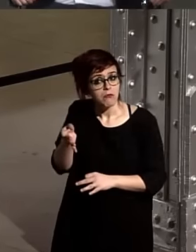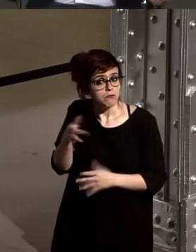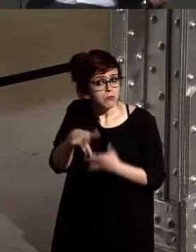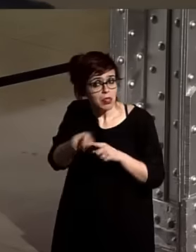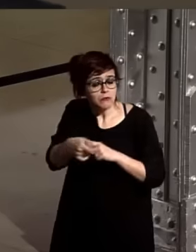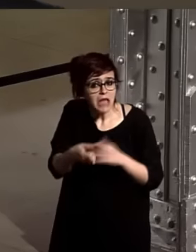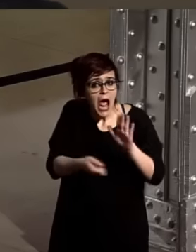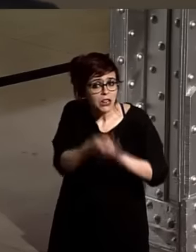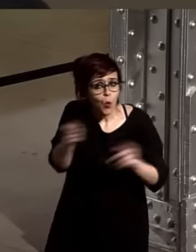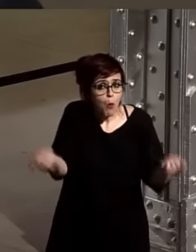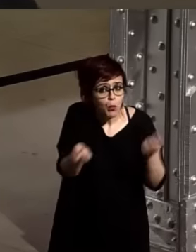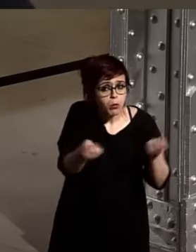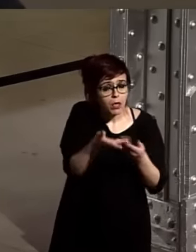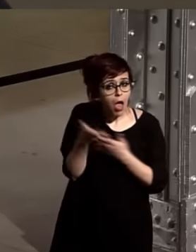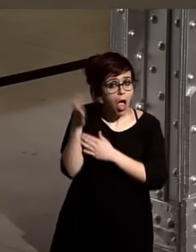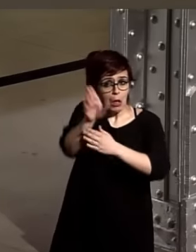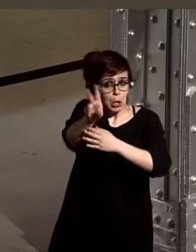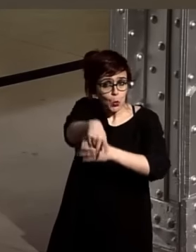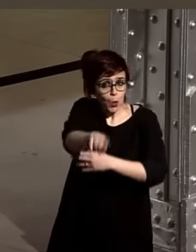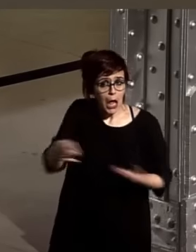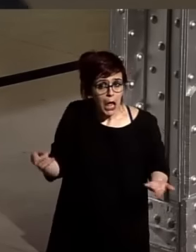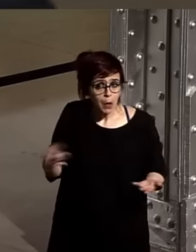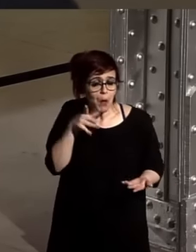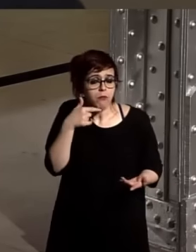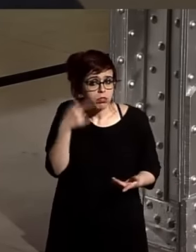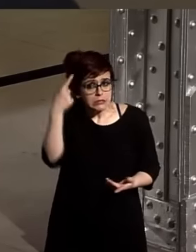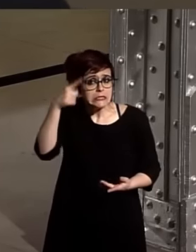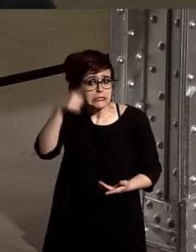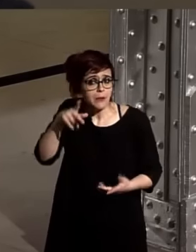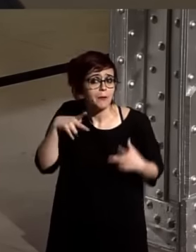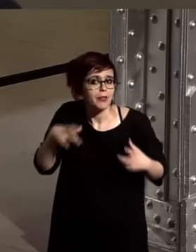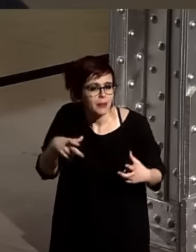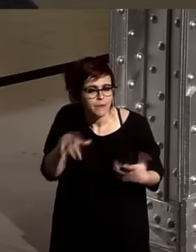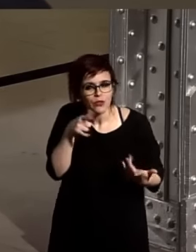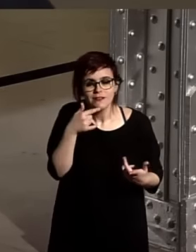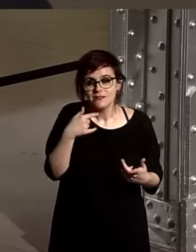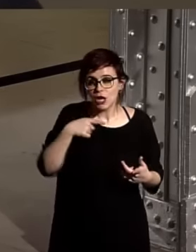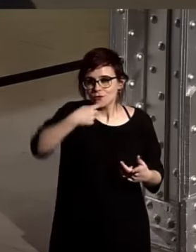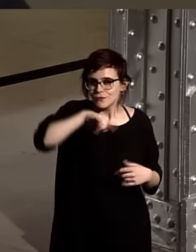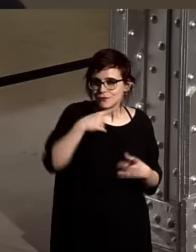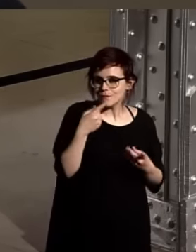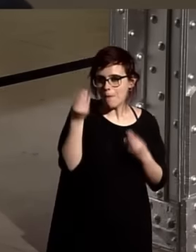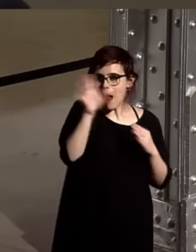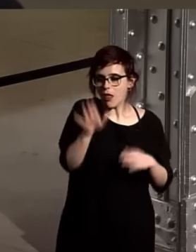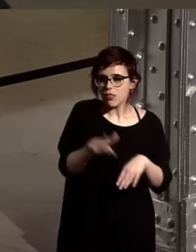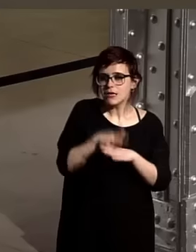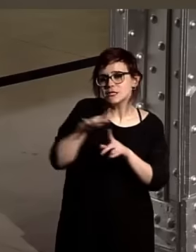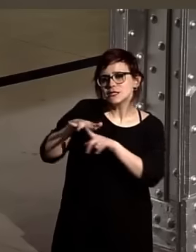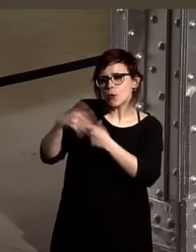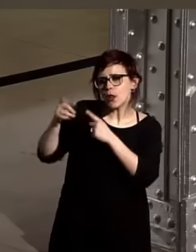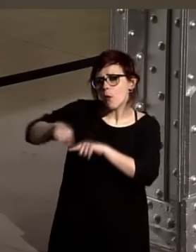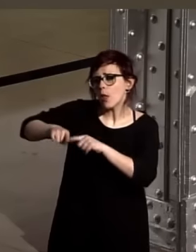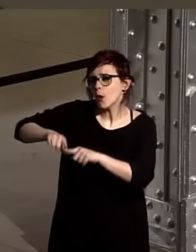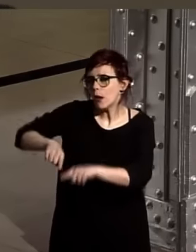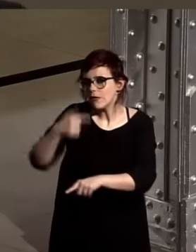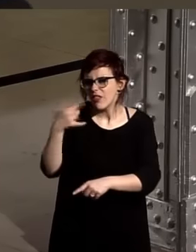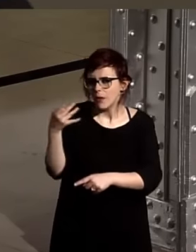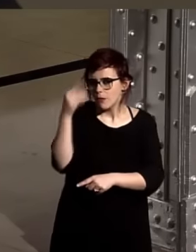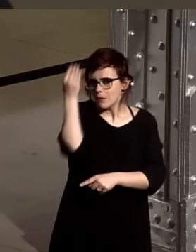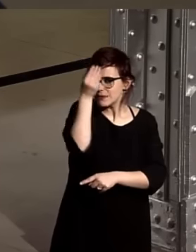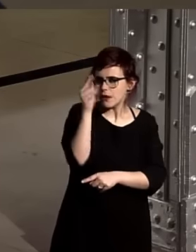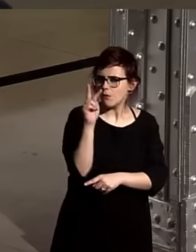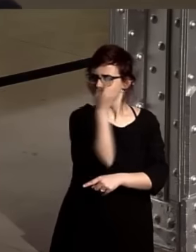publican así que tenemos un método que nos exige que contradigas el saber establecido método no obliga a decir